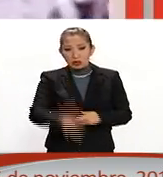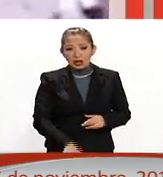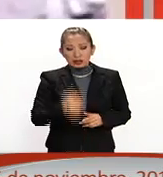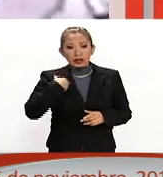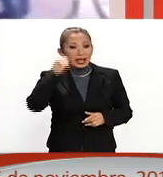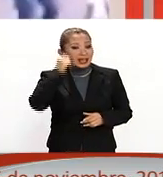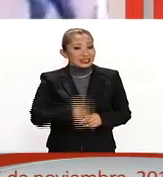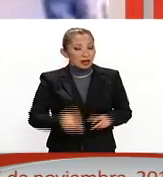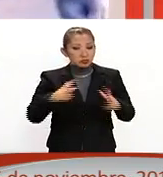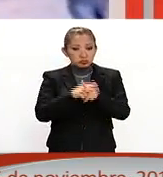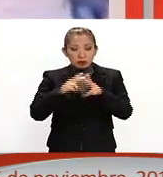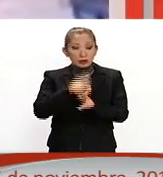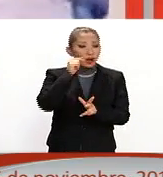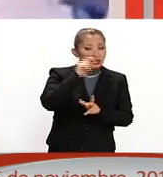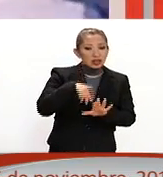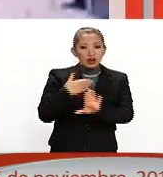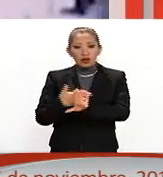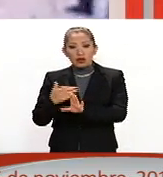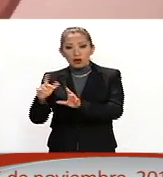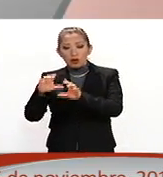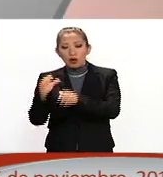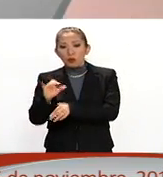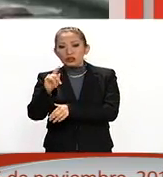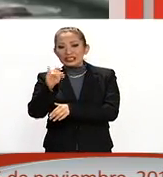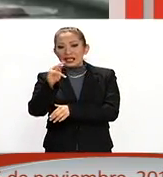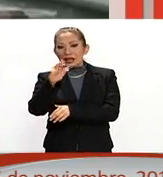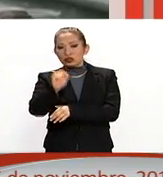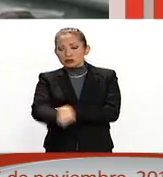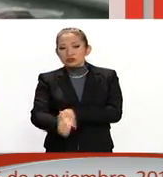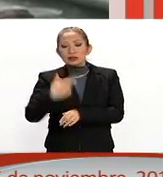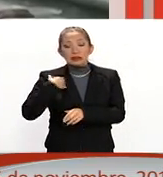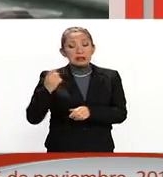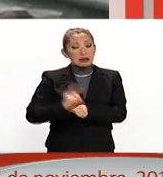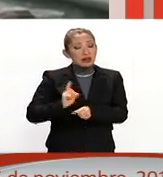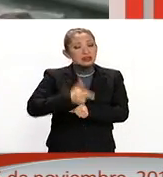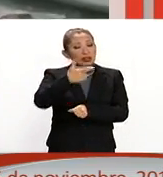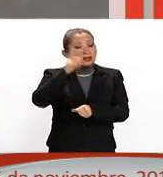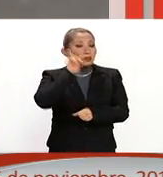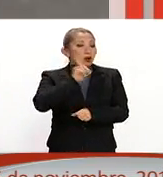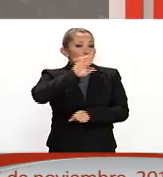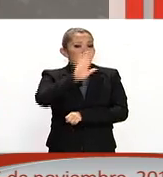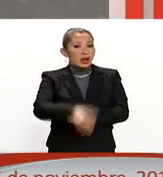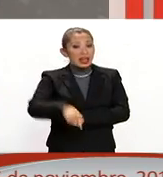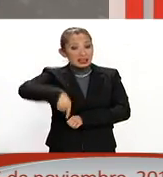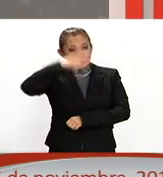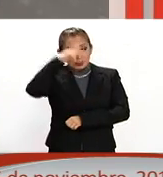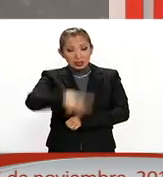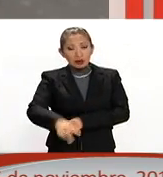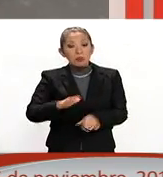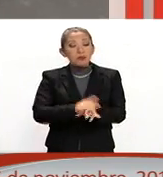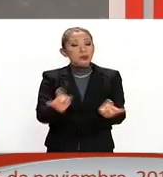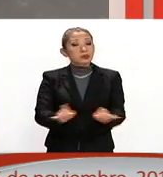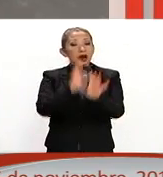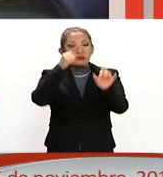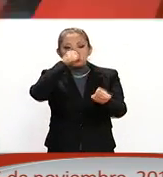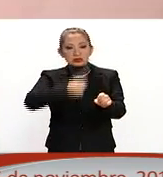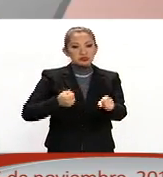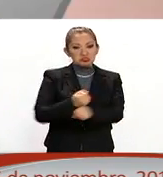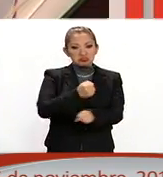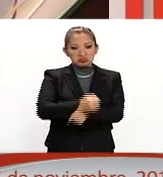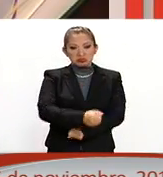muertos. En Guerrero se enfrentan policías comunitarios. Cada día 7 mujeres mueren en México a causa de la